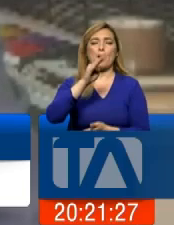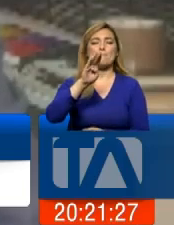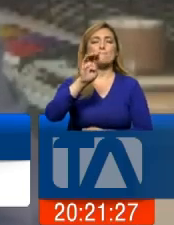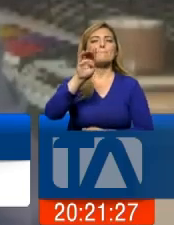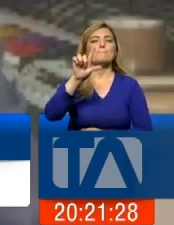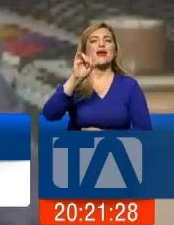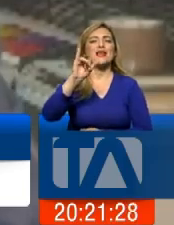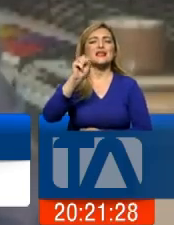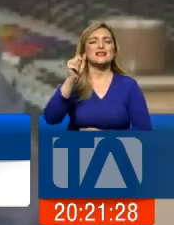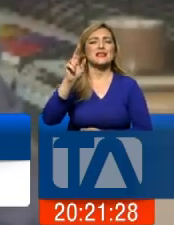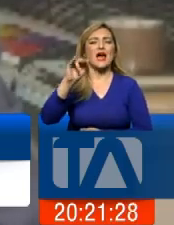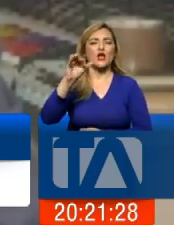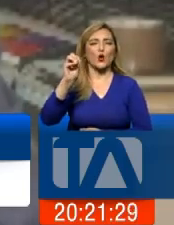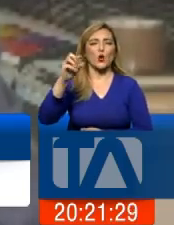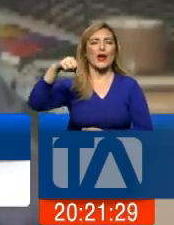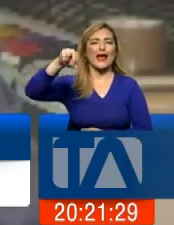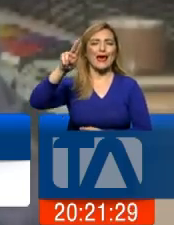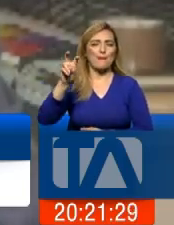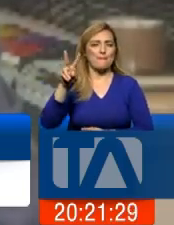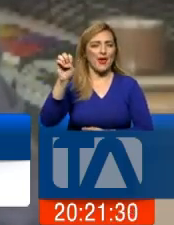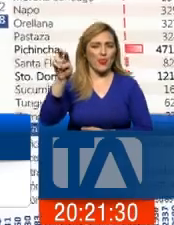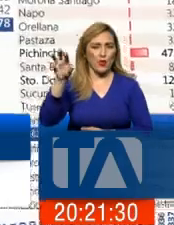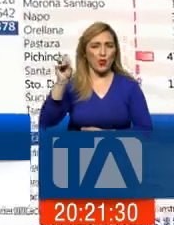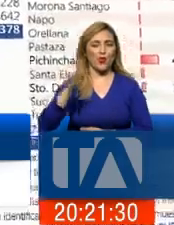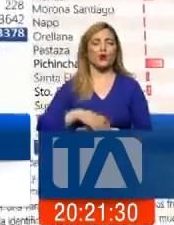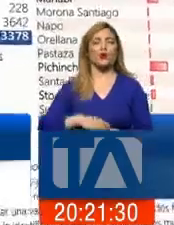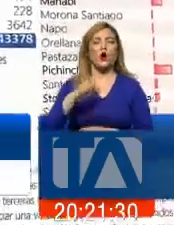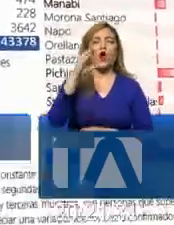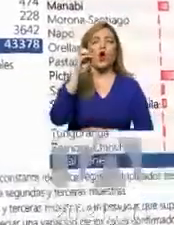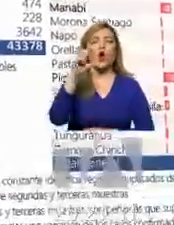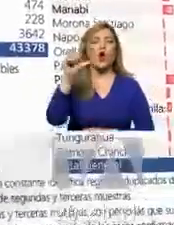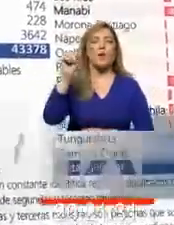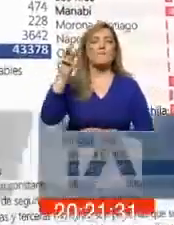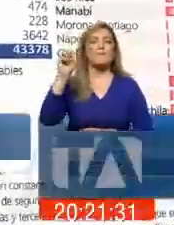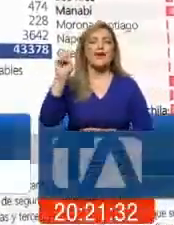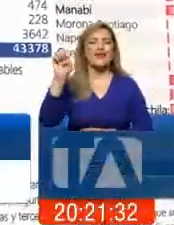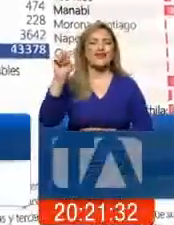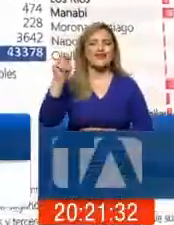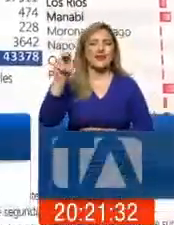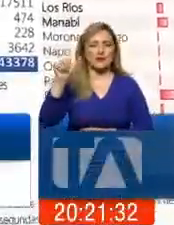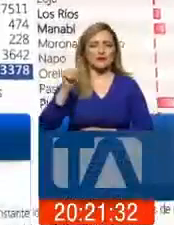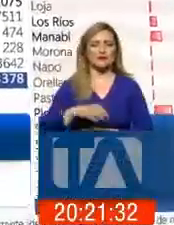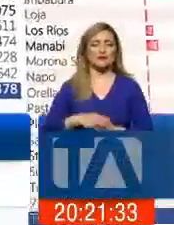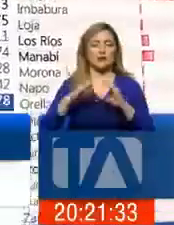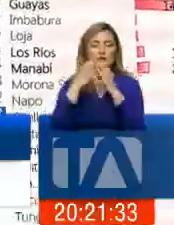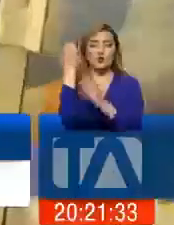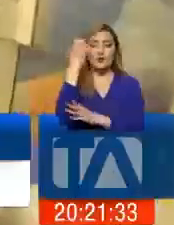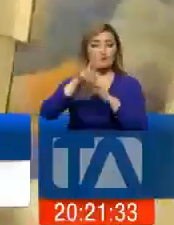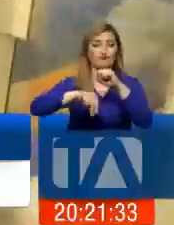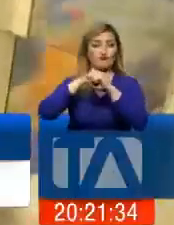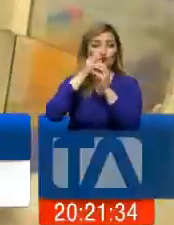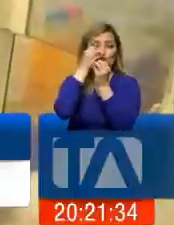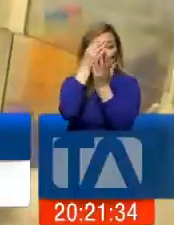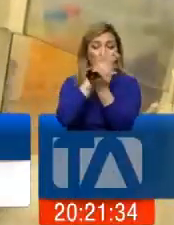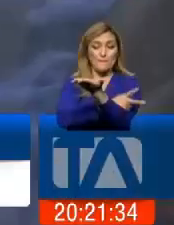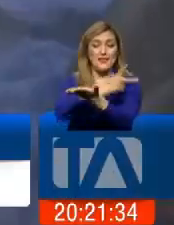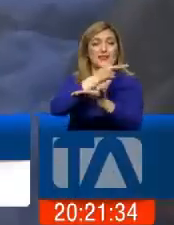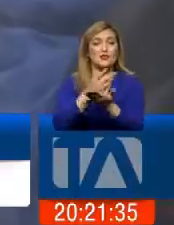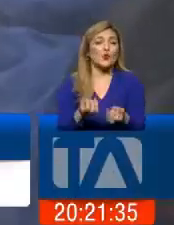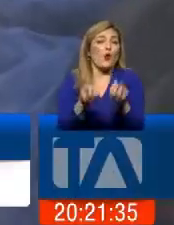Quevedo con la colmena también con transmisión importante. Y de acuerdo con la última información entregada por el COE Nacional, Pichincha